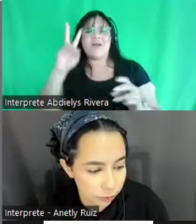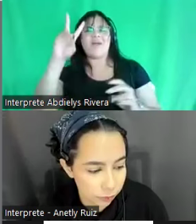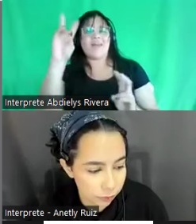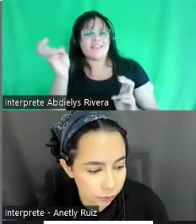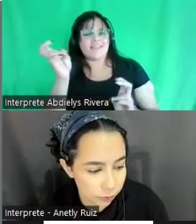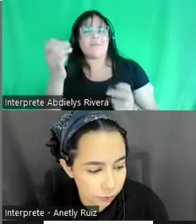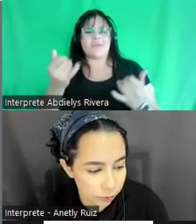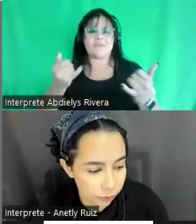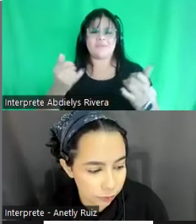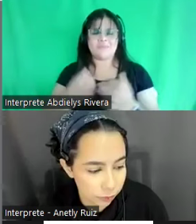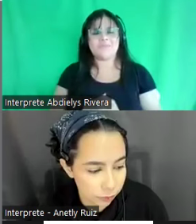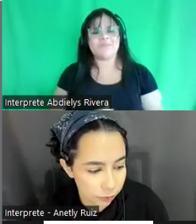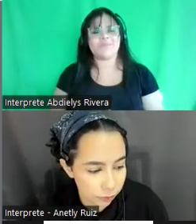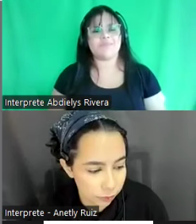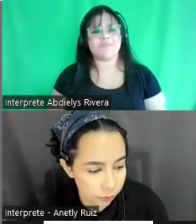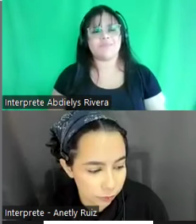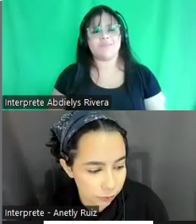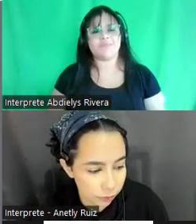Siguiente.